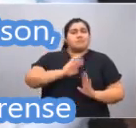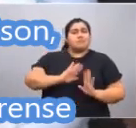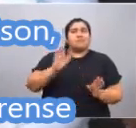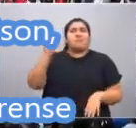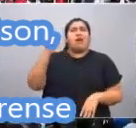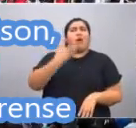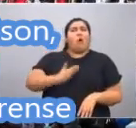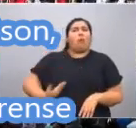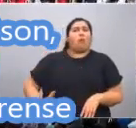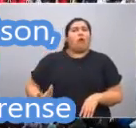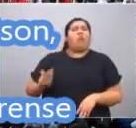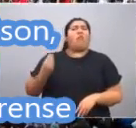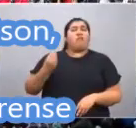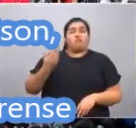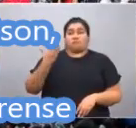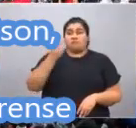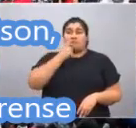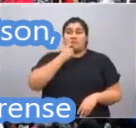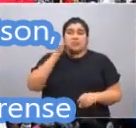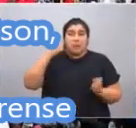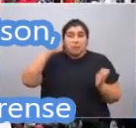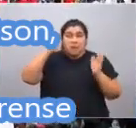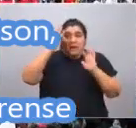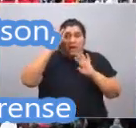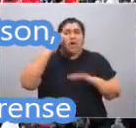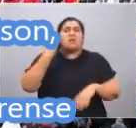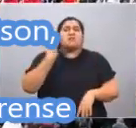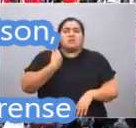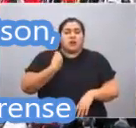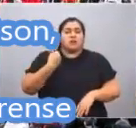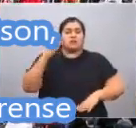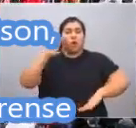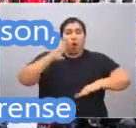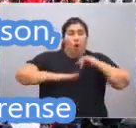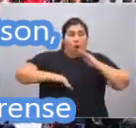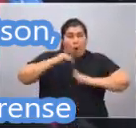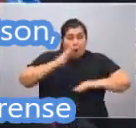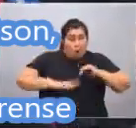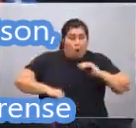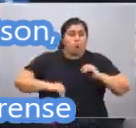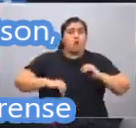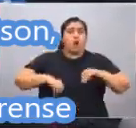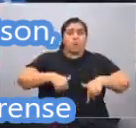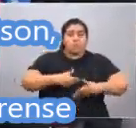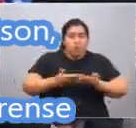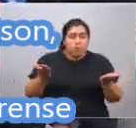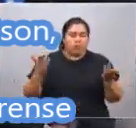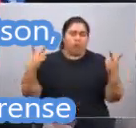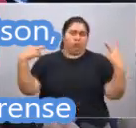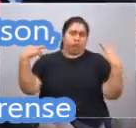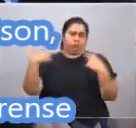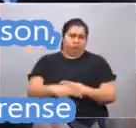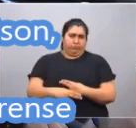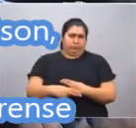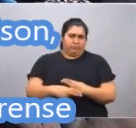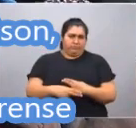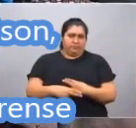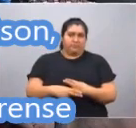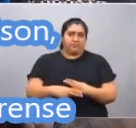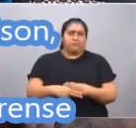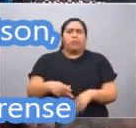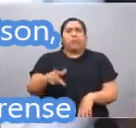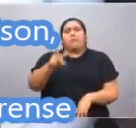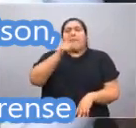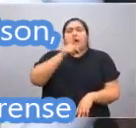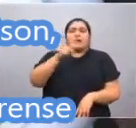gobierno. Milei cortó las obras, la obra pública, que dicho así